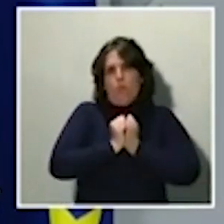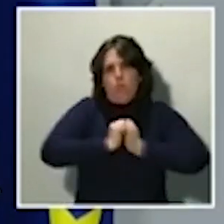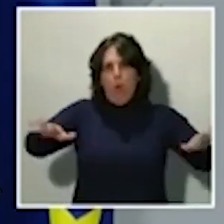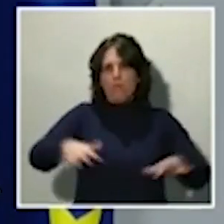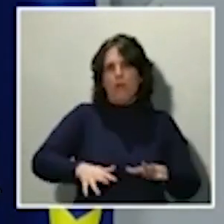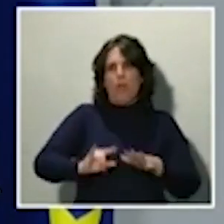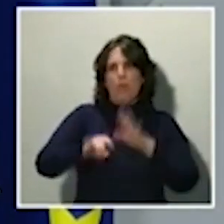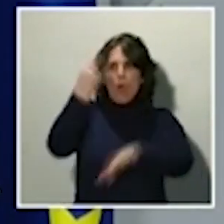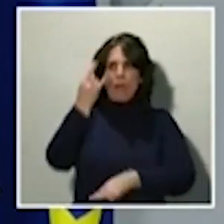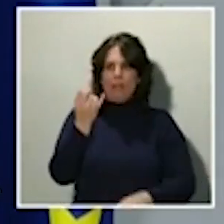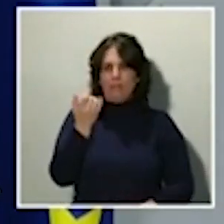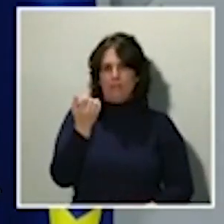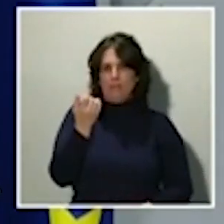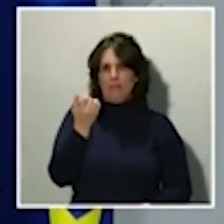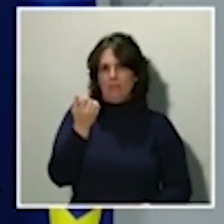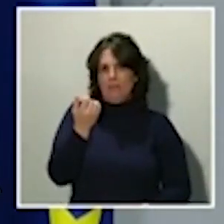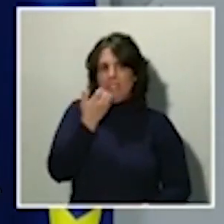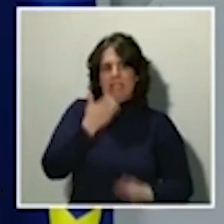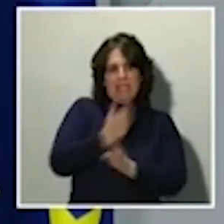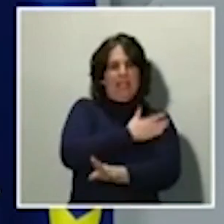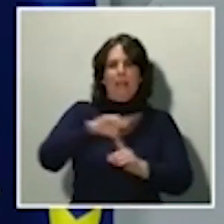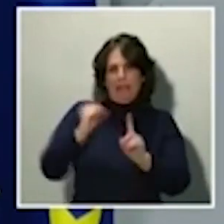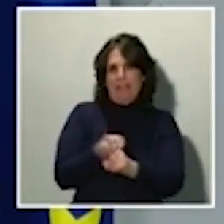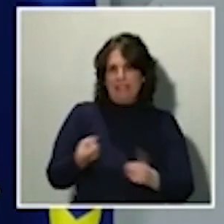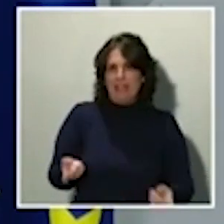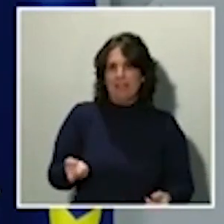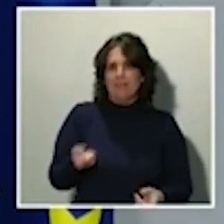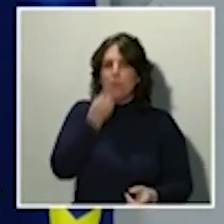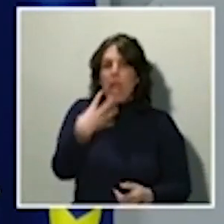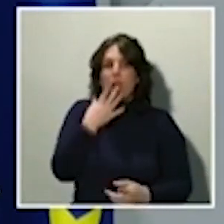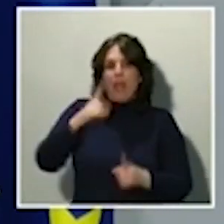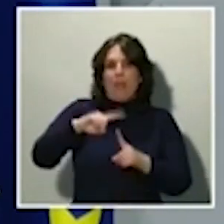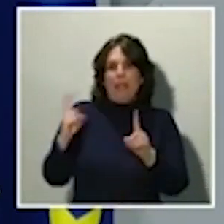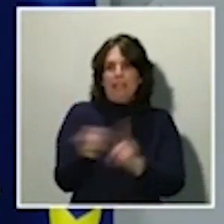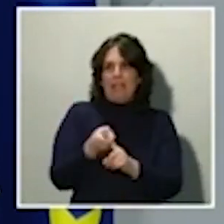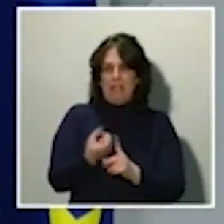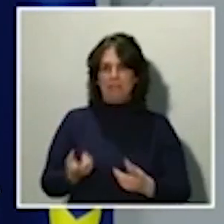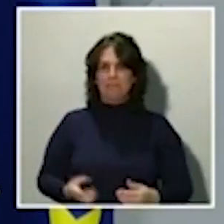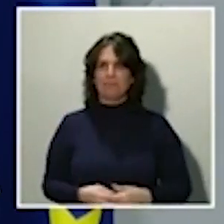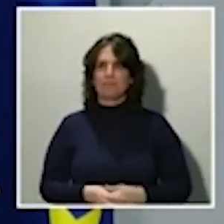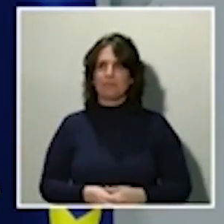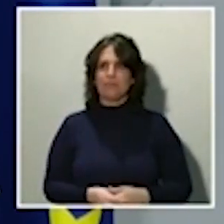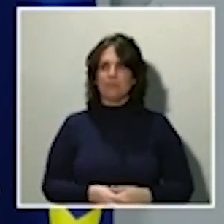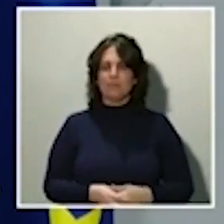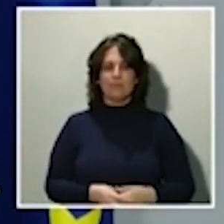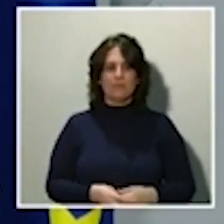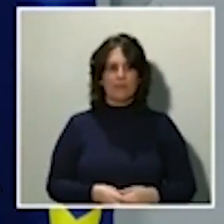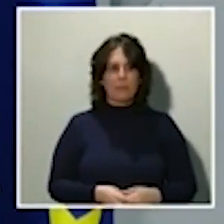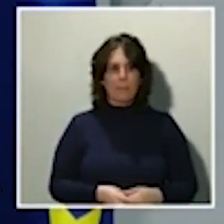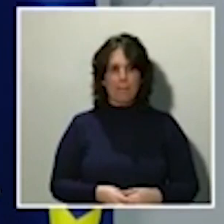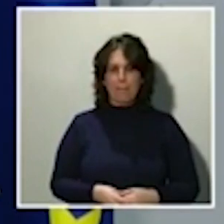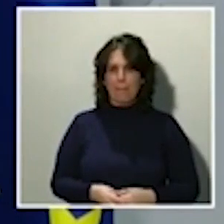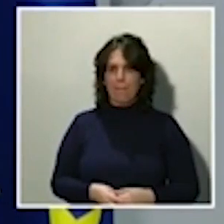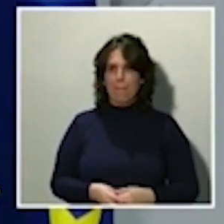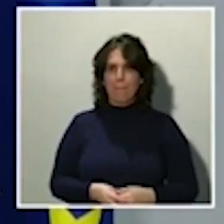hubiéramos sido capaces de detectar esos casos que nos han recogido en el sistema sanitario eso es muy probable que